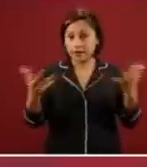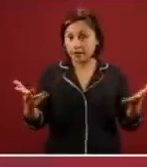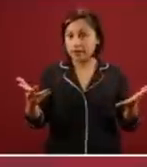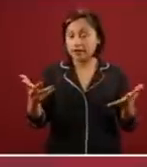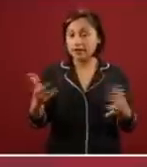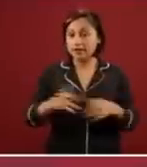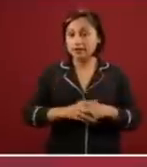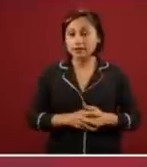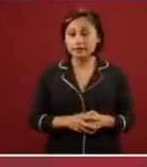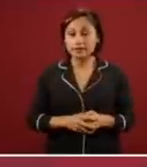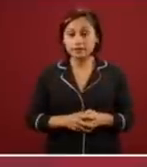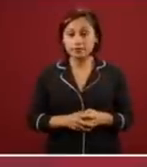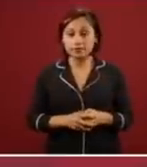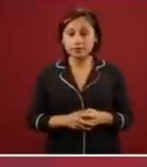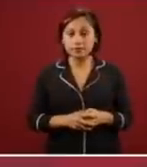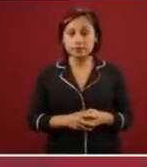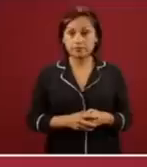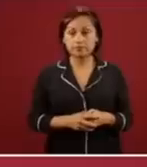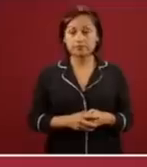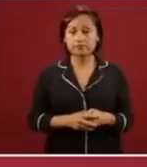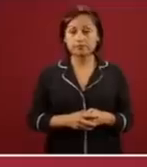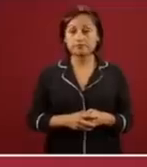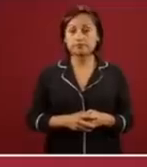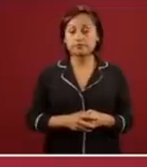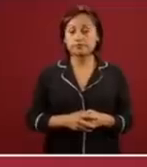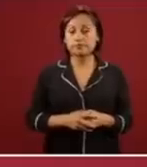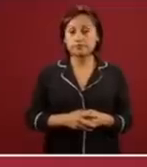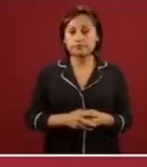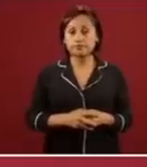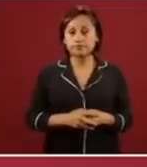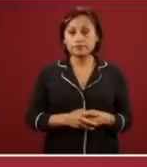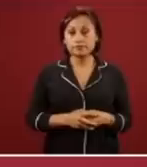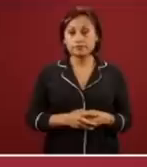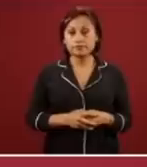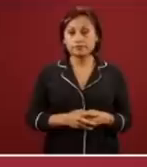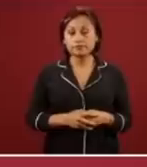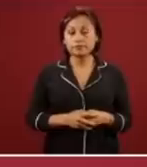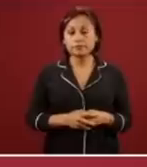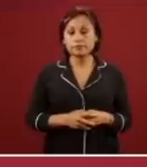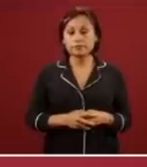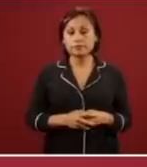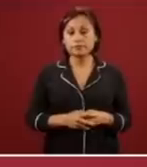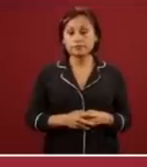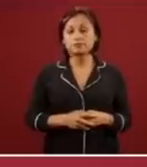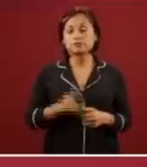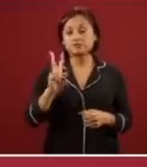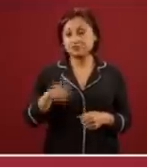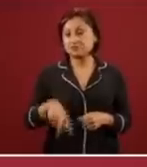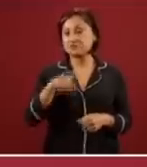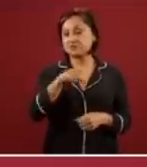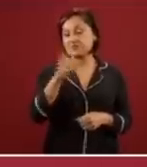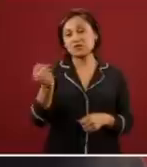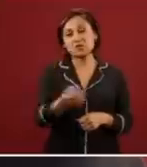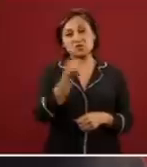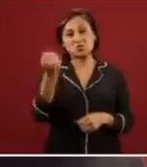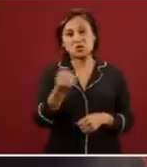tuvieron la fortuna, porque así es, de que llovió